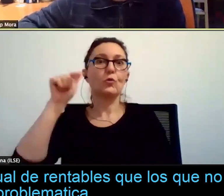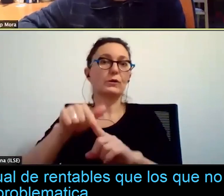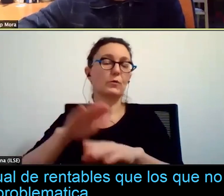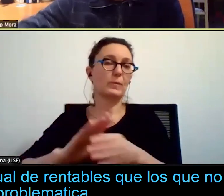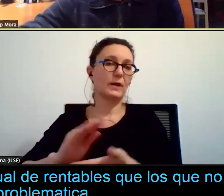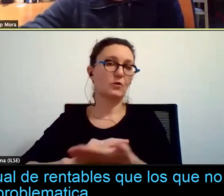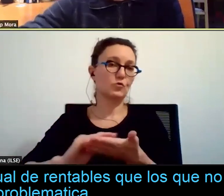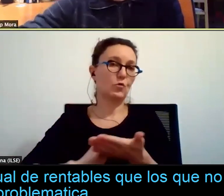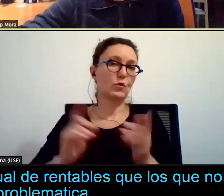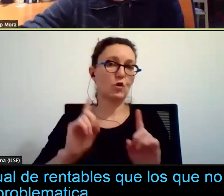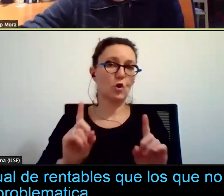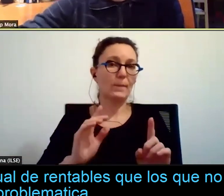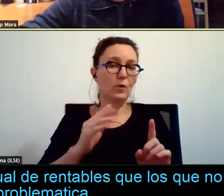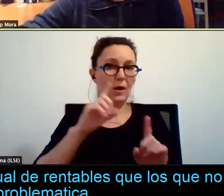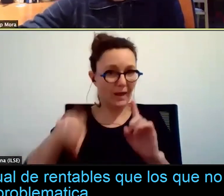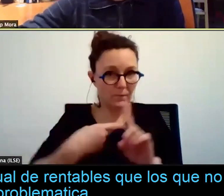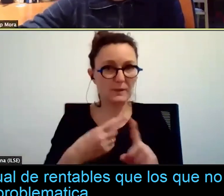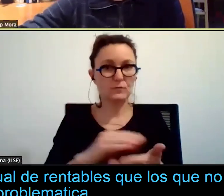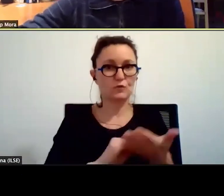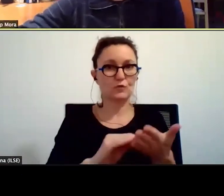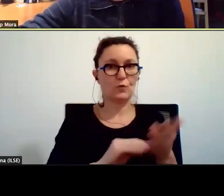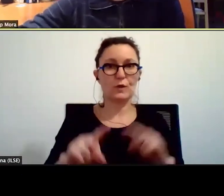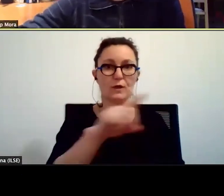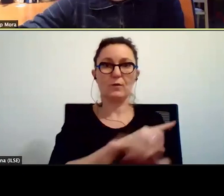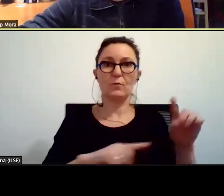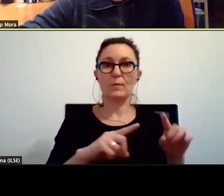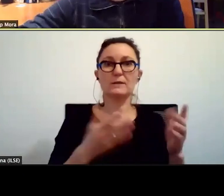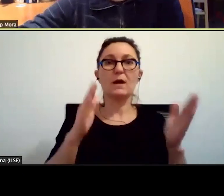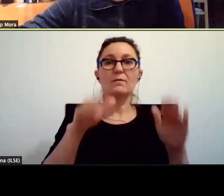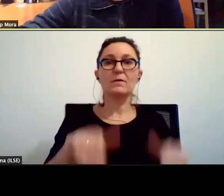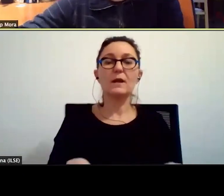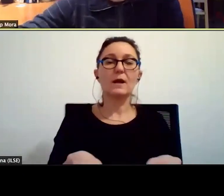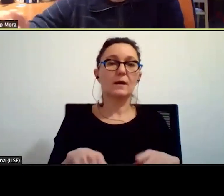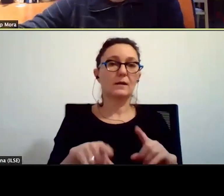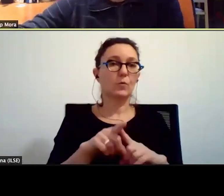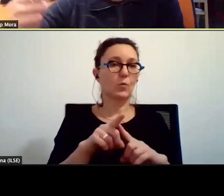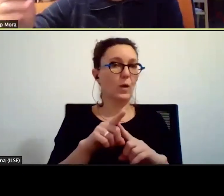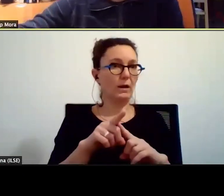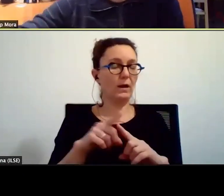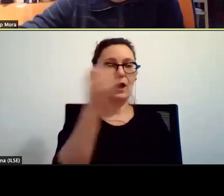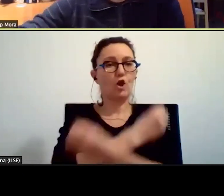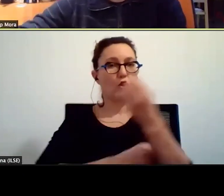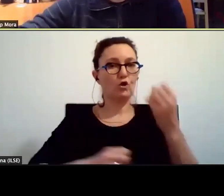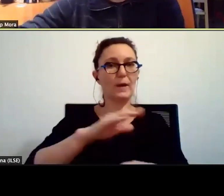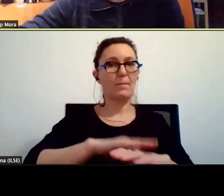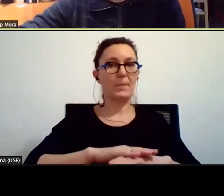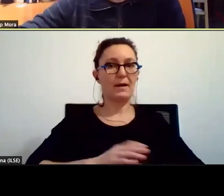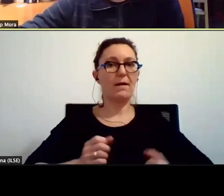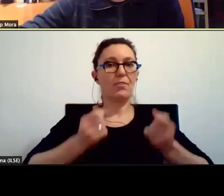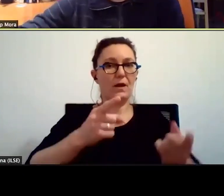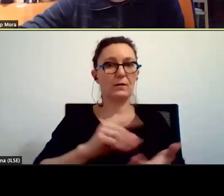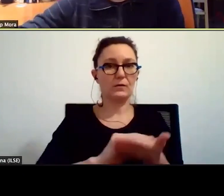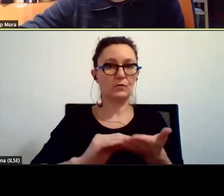¿no? Con lo cual yo creo que al final todo va hacia ahí, el auge de la Silver Economy, ¿no?, como también gran concepto también